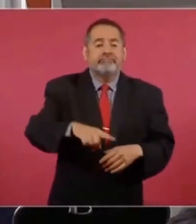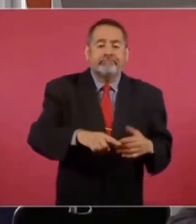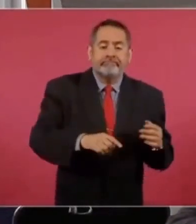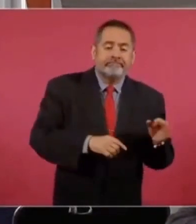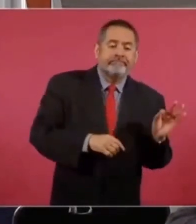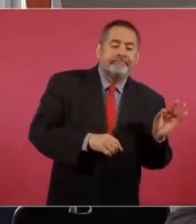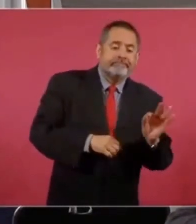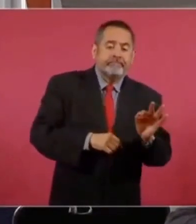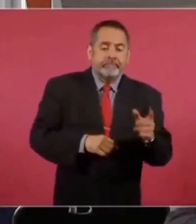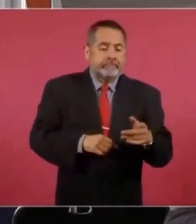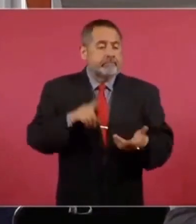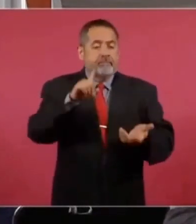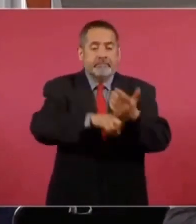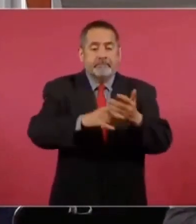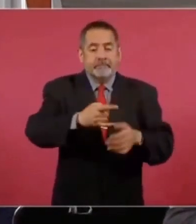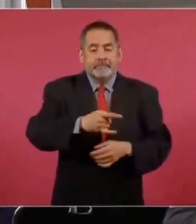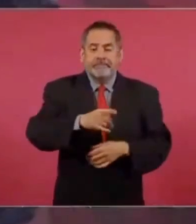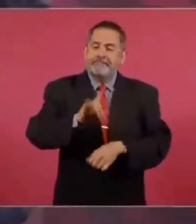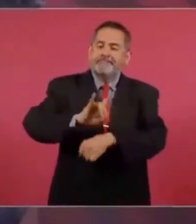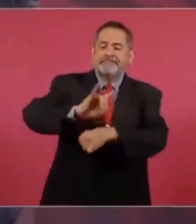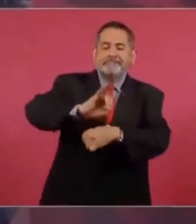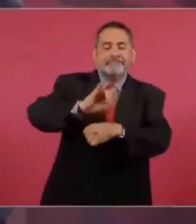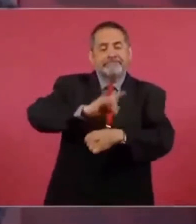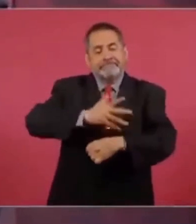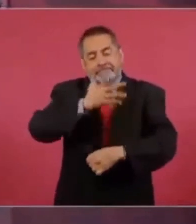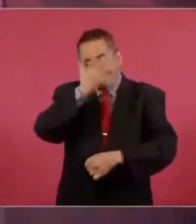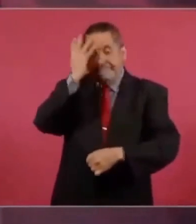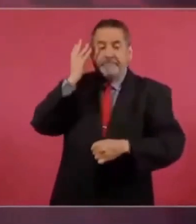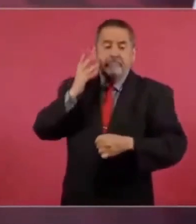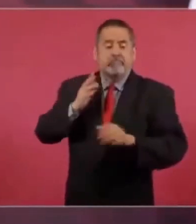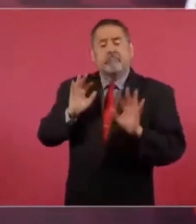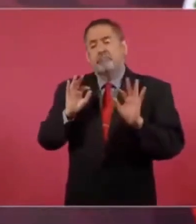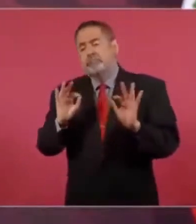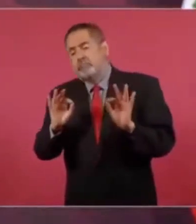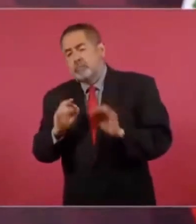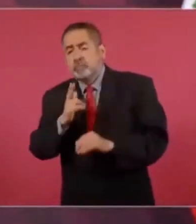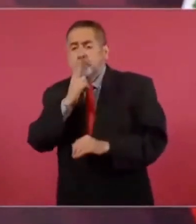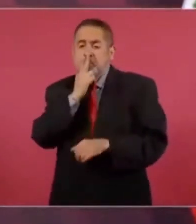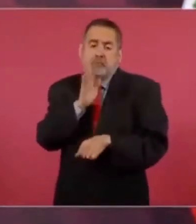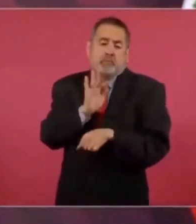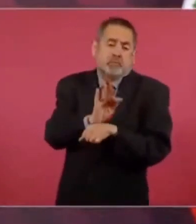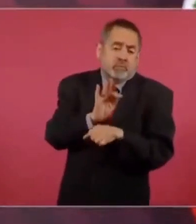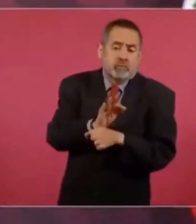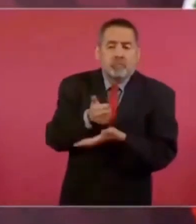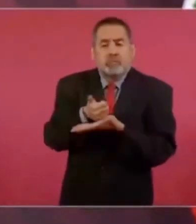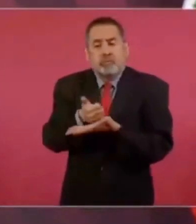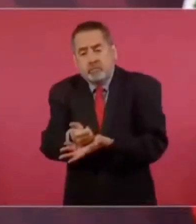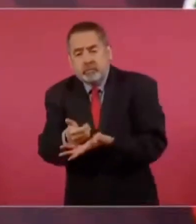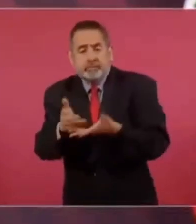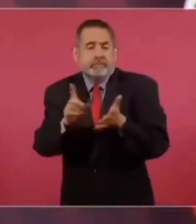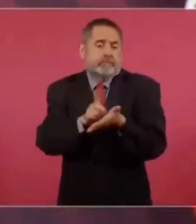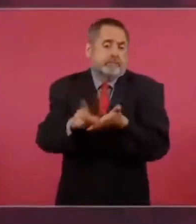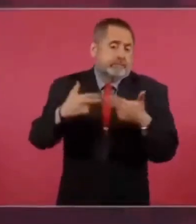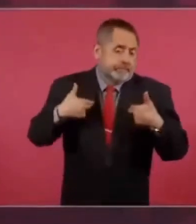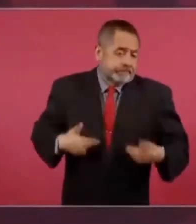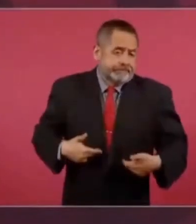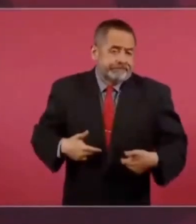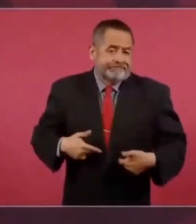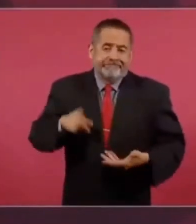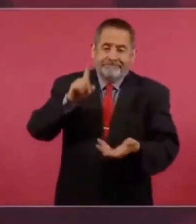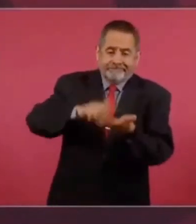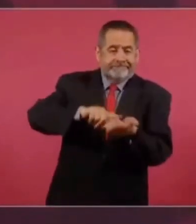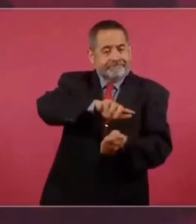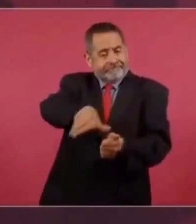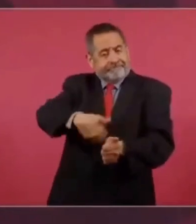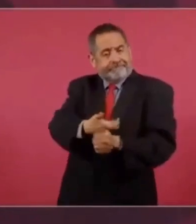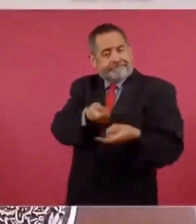que se disfrazan como ambientalistas, como defensores de derechos humanos,